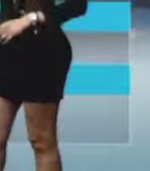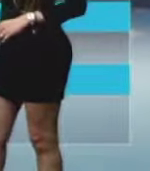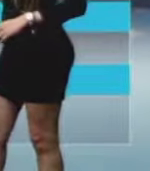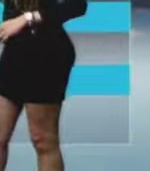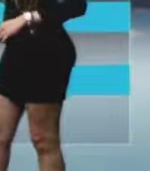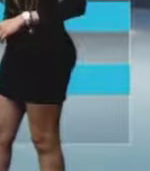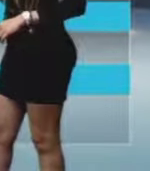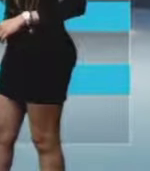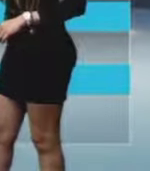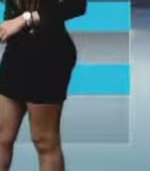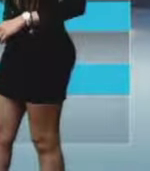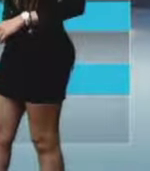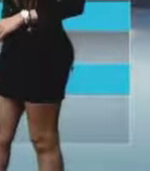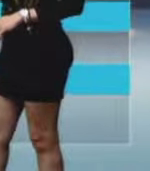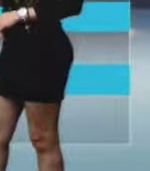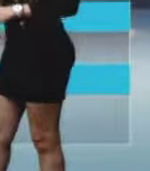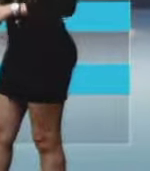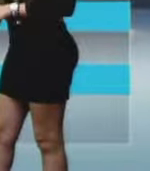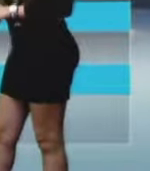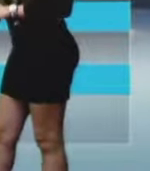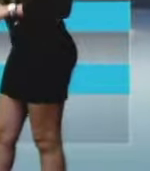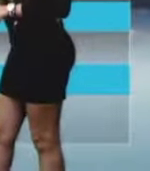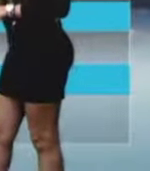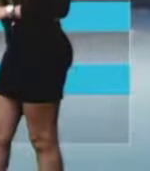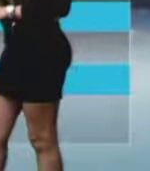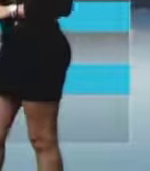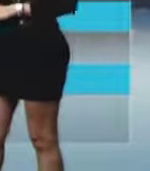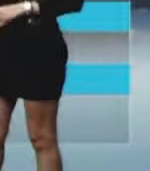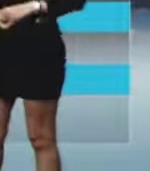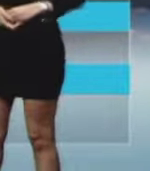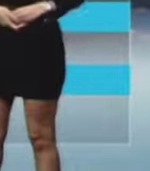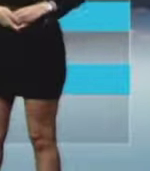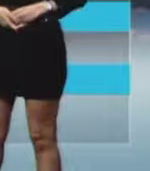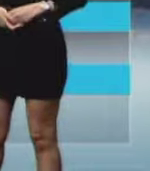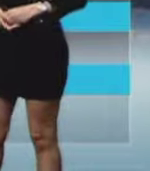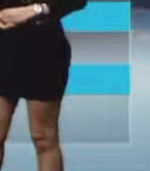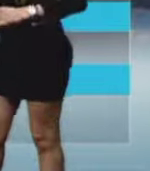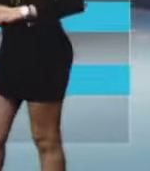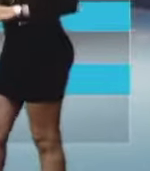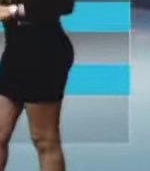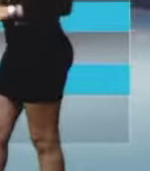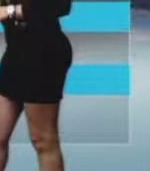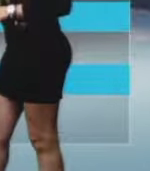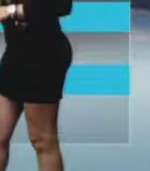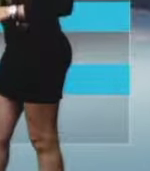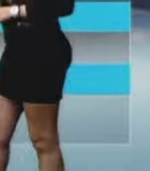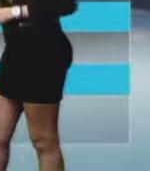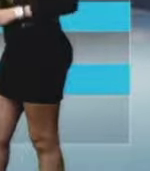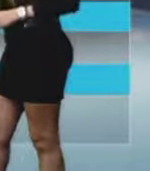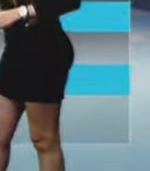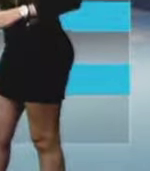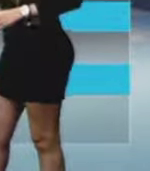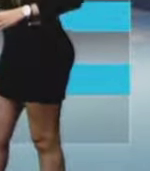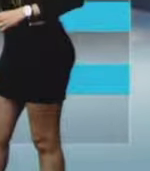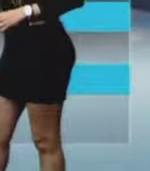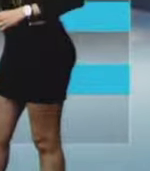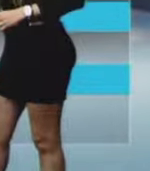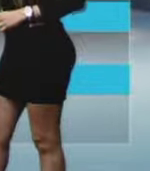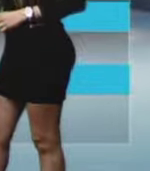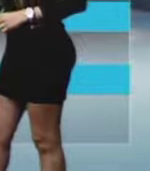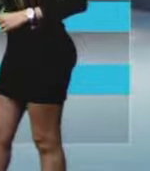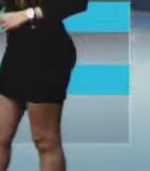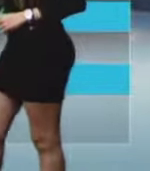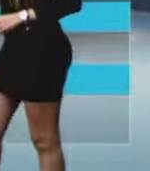los 22 y 34 grados. Para Retaluleu, Suchitepéquez, Escuintla y Santa Rosa, y el departamento de Chiquimula y Zacapa, con